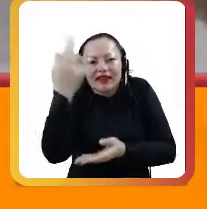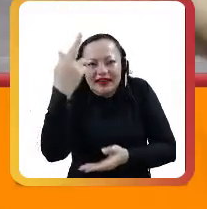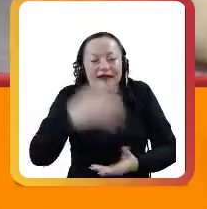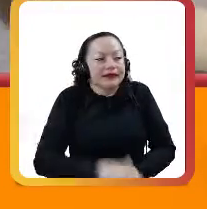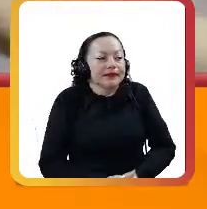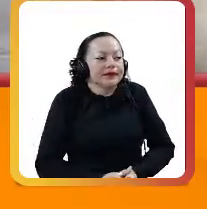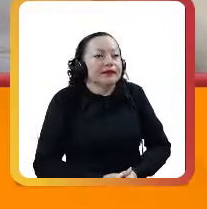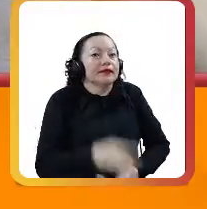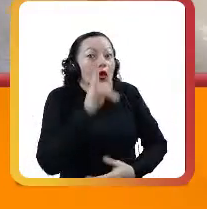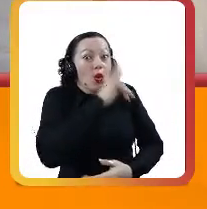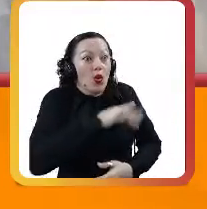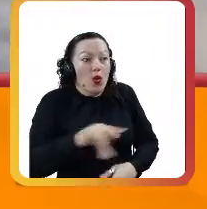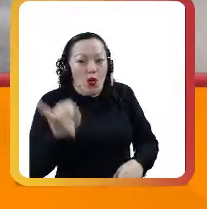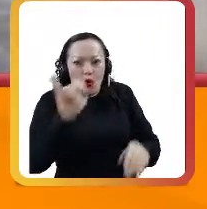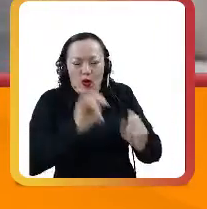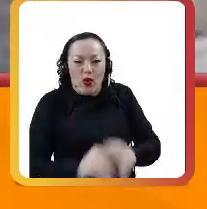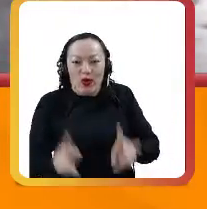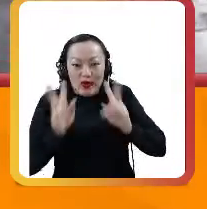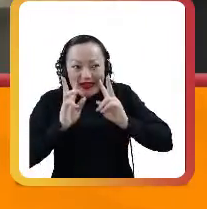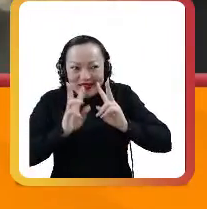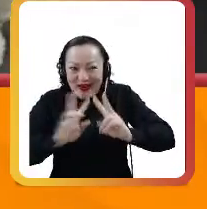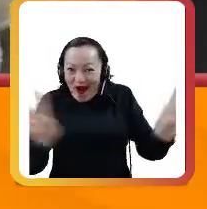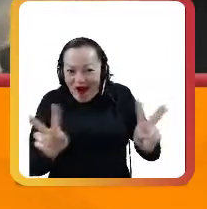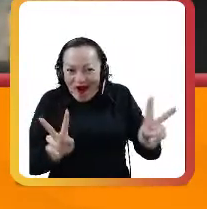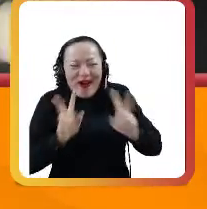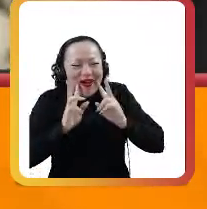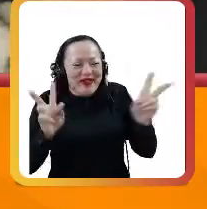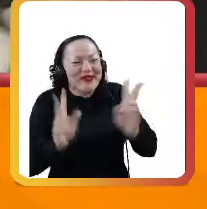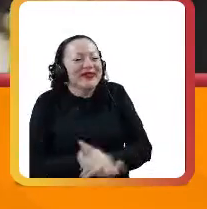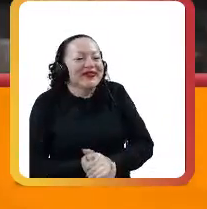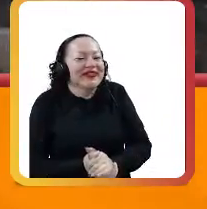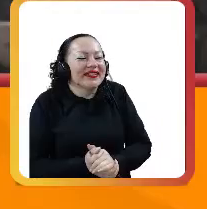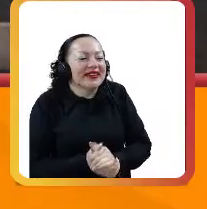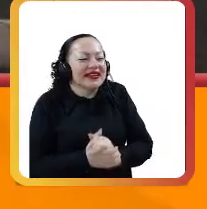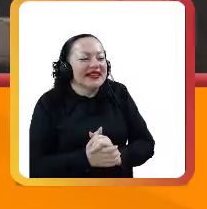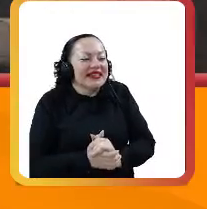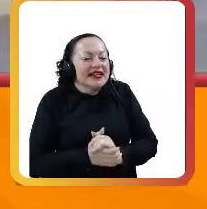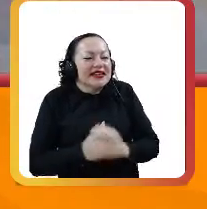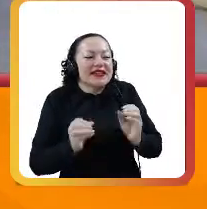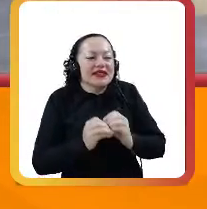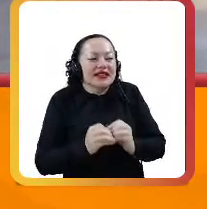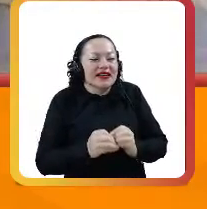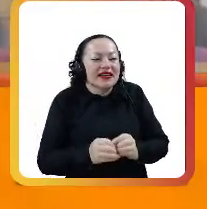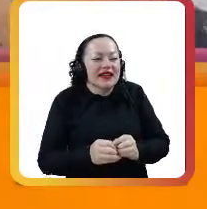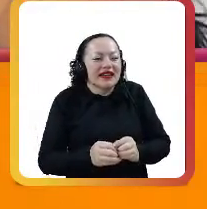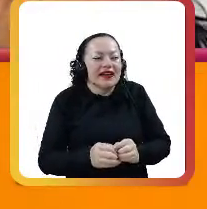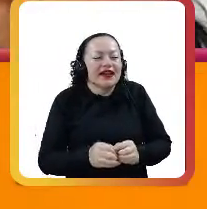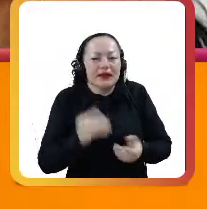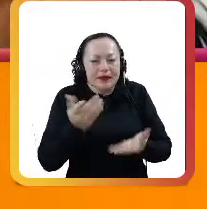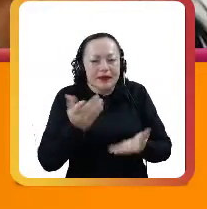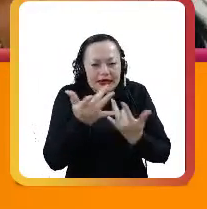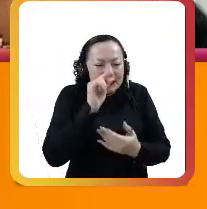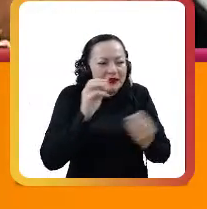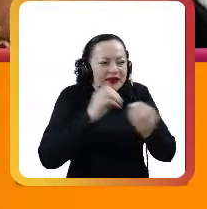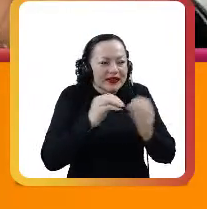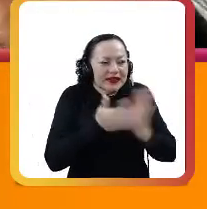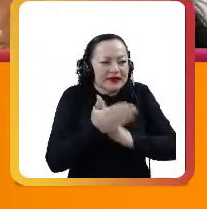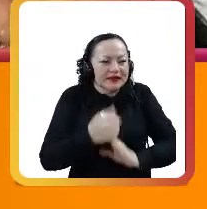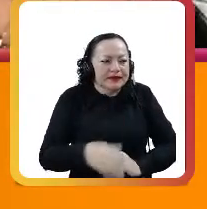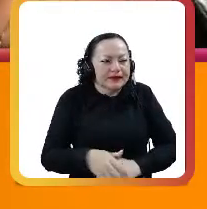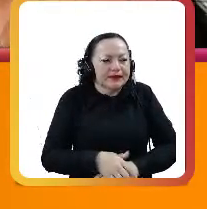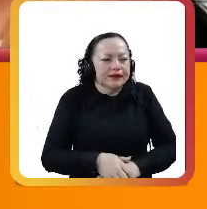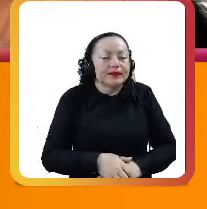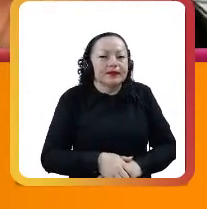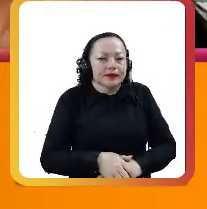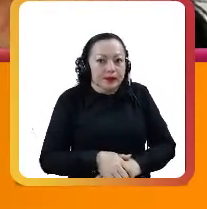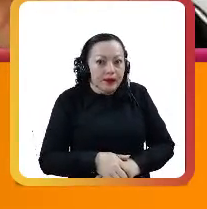Uy, a ver, ya se las cuento en un momentico rápido. Ajá.